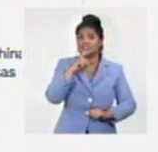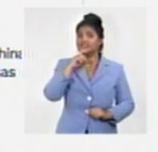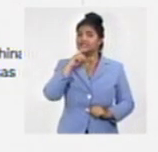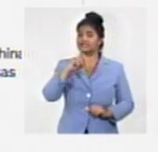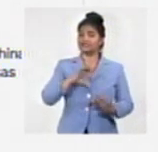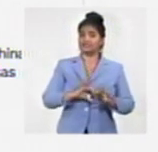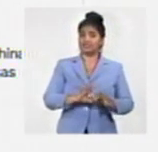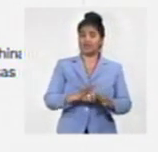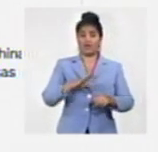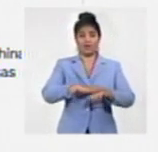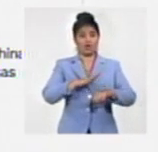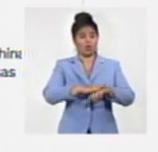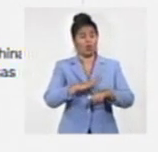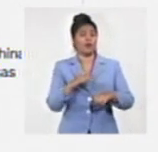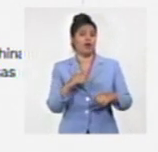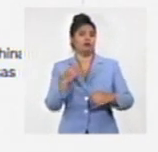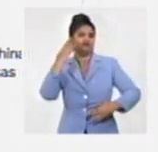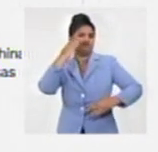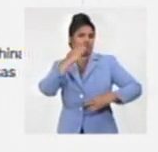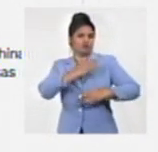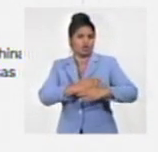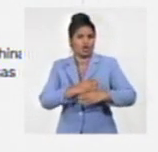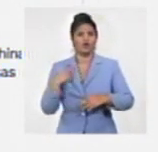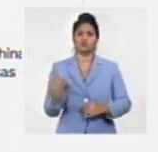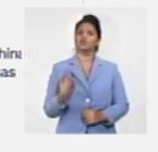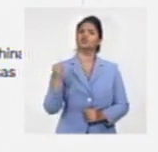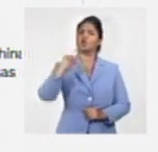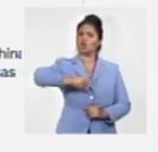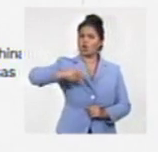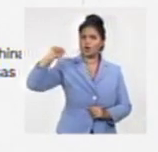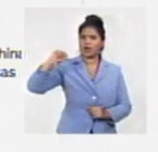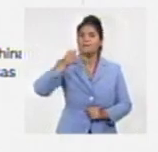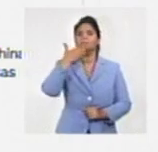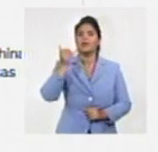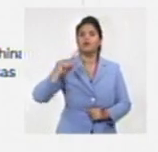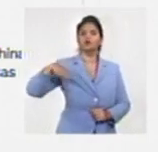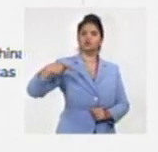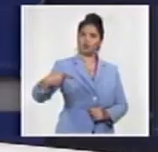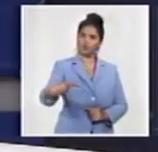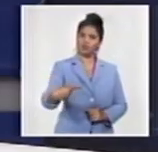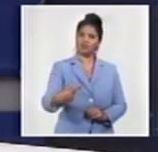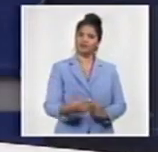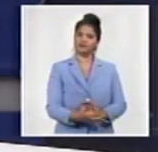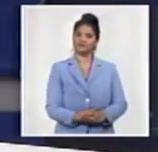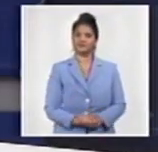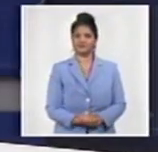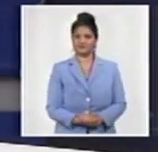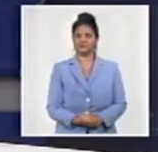circunstancias que nos acechan. No hay dudas de que lo lograremos, afirmó Morales Ojeda.